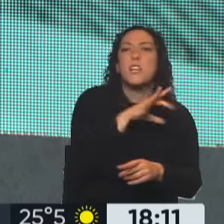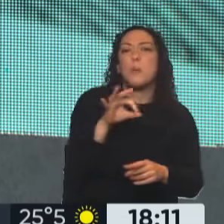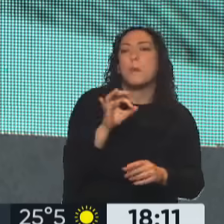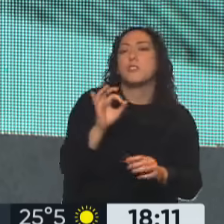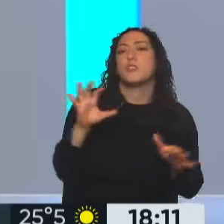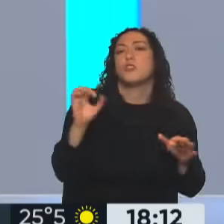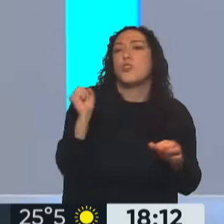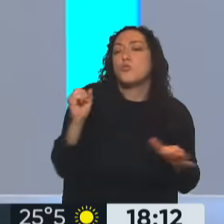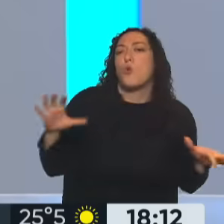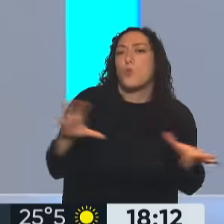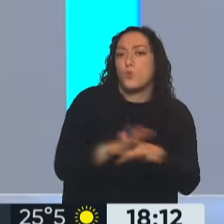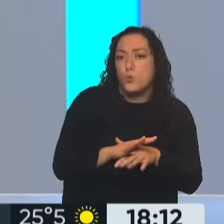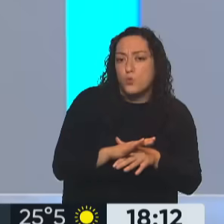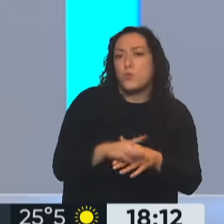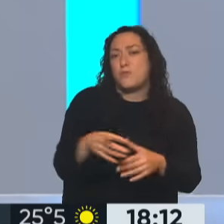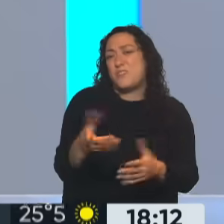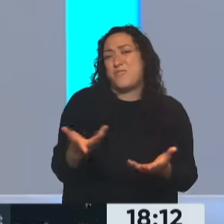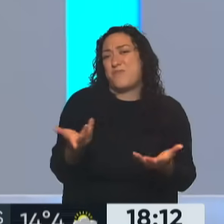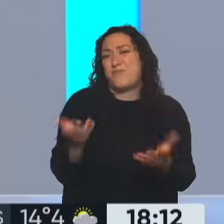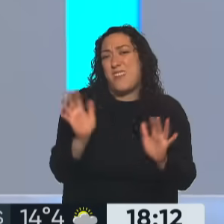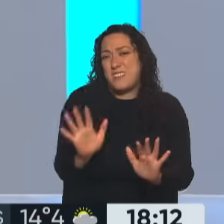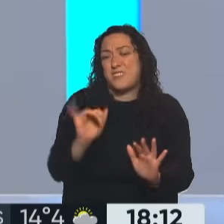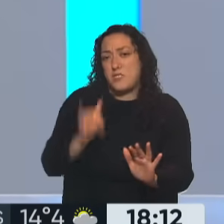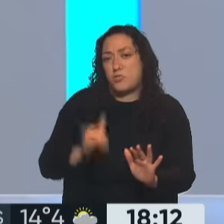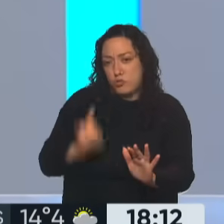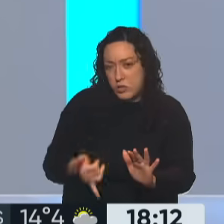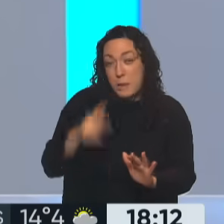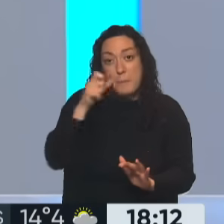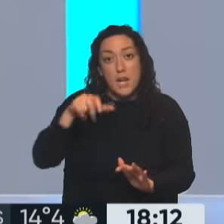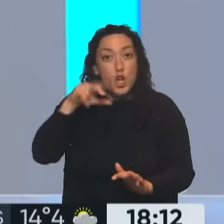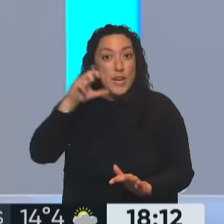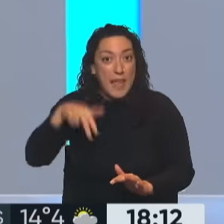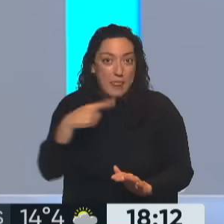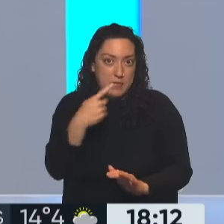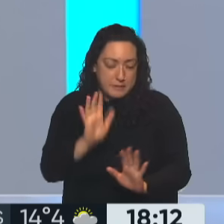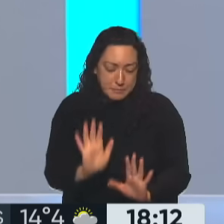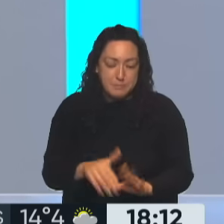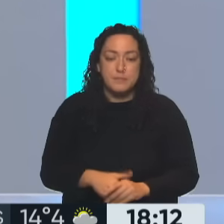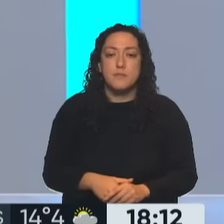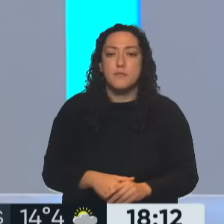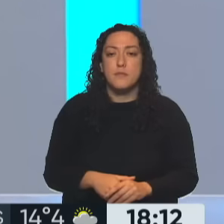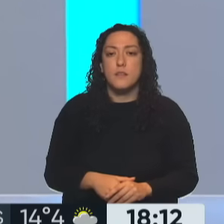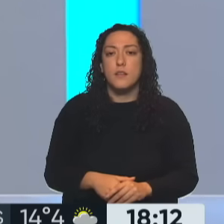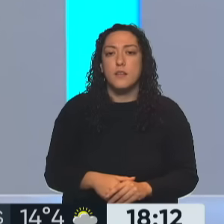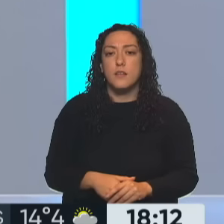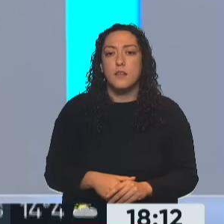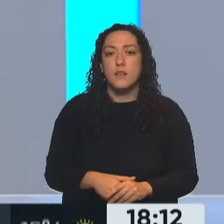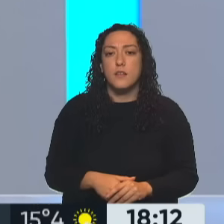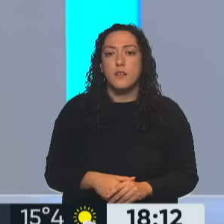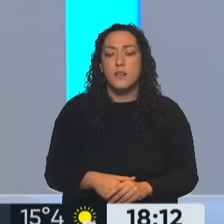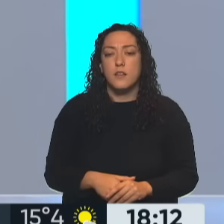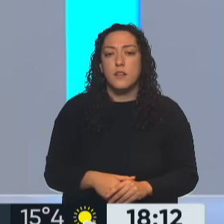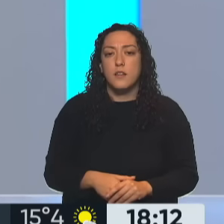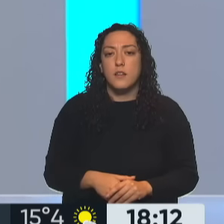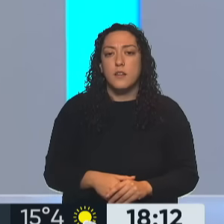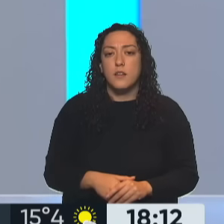esto es de cajón, con las expresiones así, sí, que suele utilizar para parecer más popular.